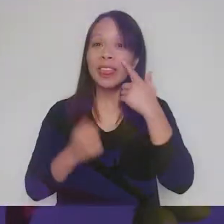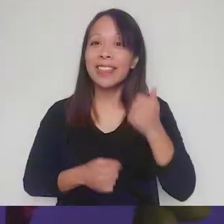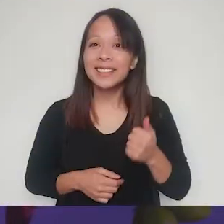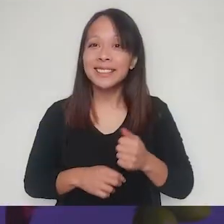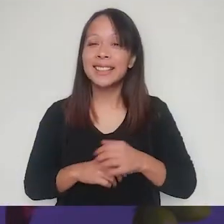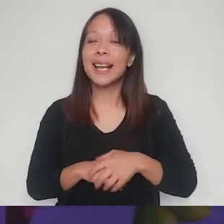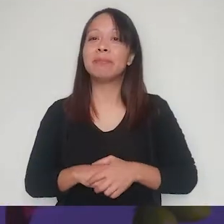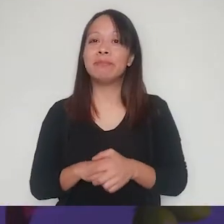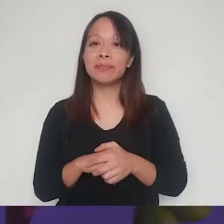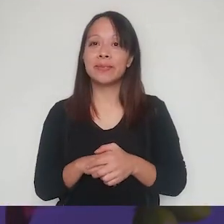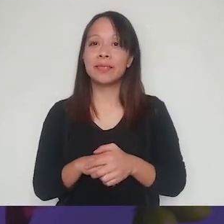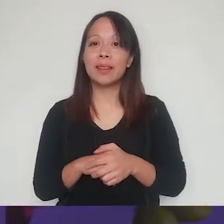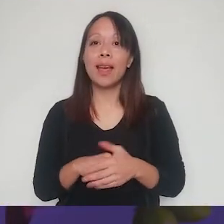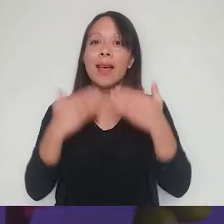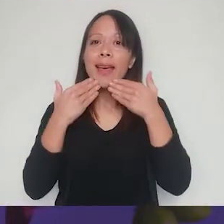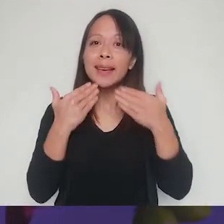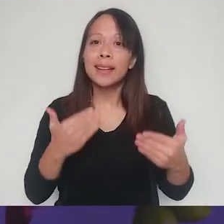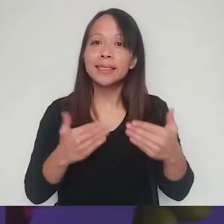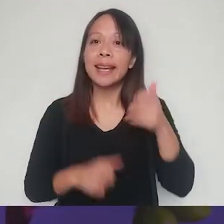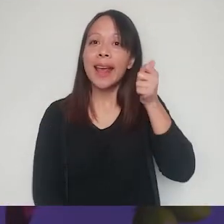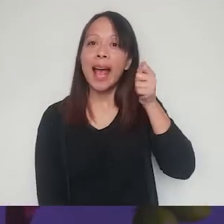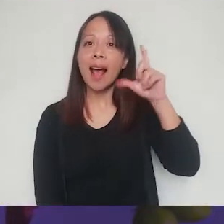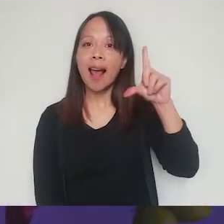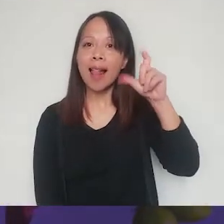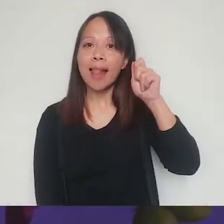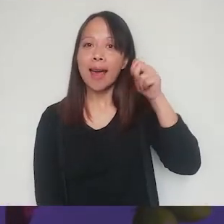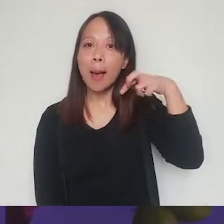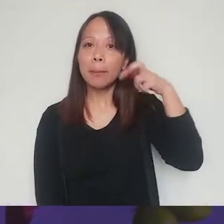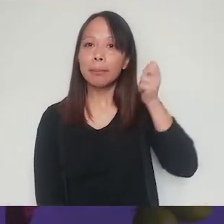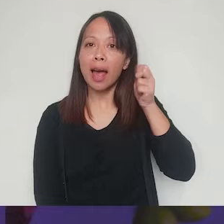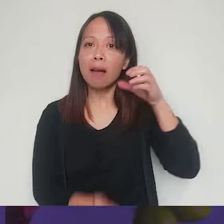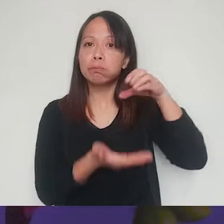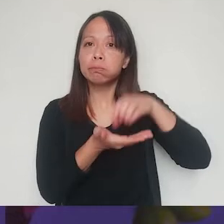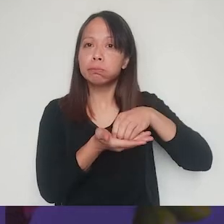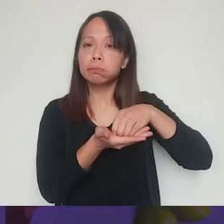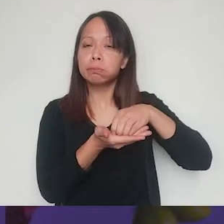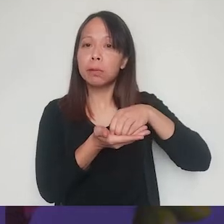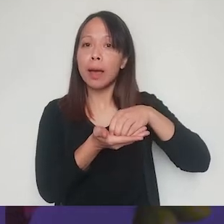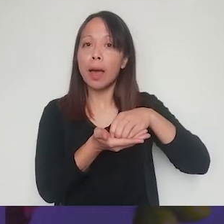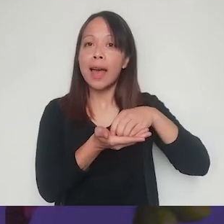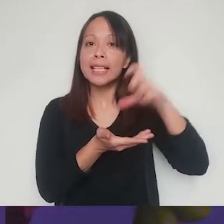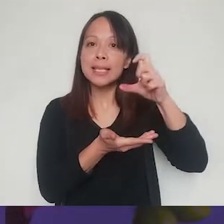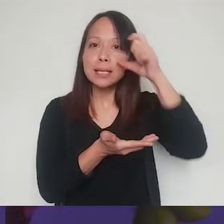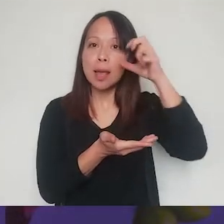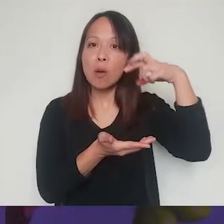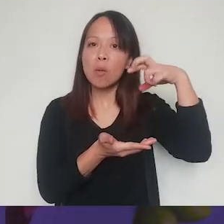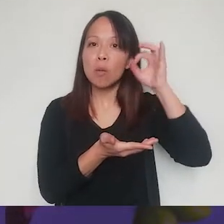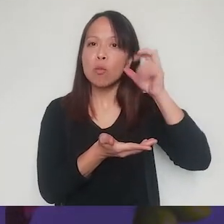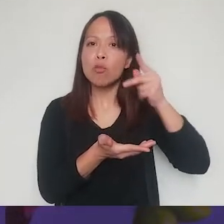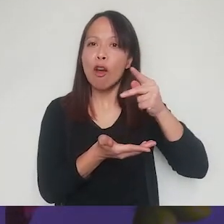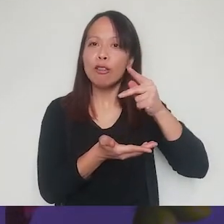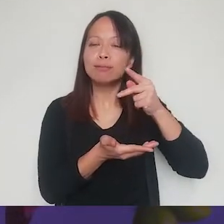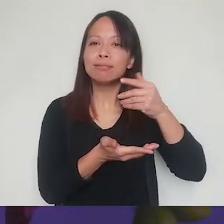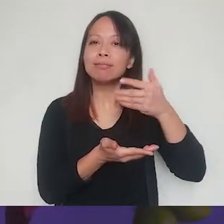Buenos días. Quiero agradecer primeramente a LAPA y a los organizadores de CEPOF 2021 por la